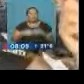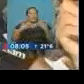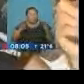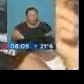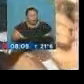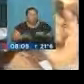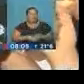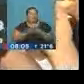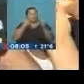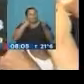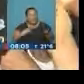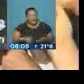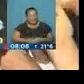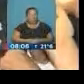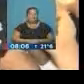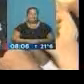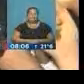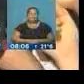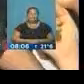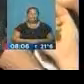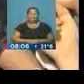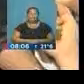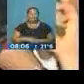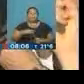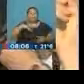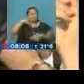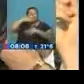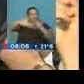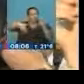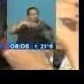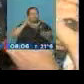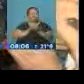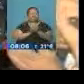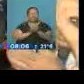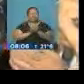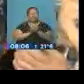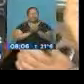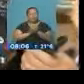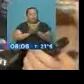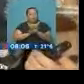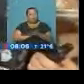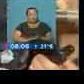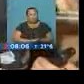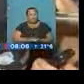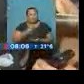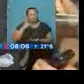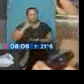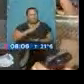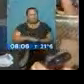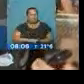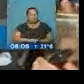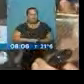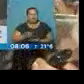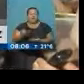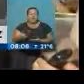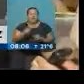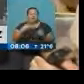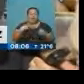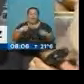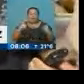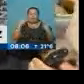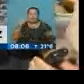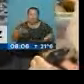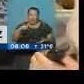Bueno, ministro, buenos días. Hay una polémica en cuanto a este DNU que aumenta el gasto